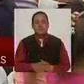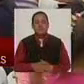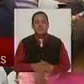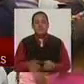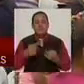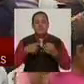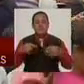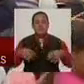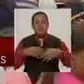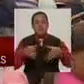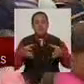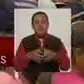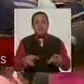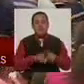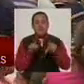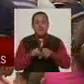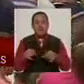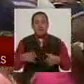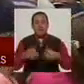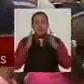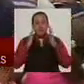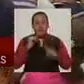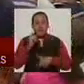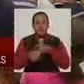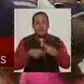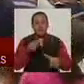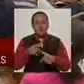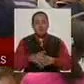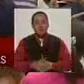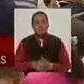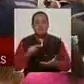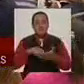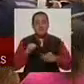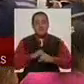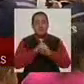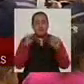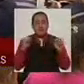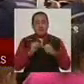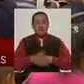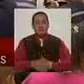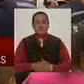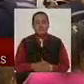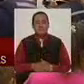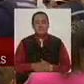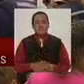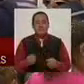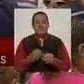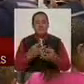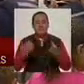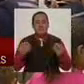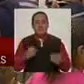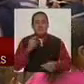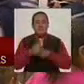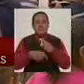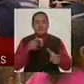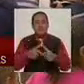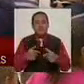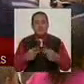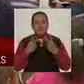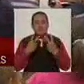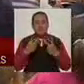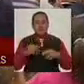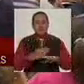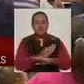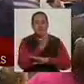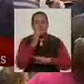diferentes stands, están prestando atención a la población desde tempranas horas. Gran parte de esta población afectada a lo